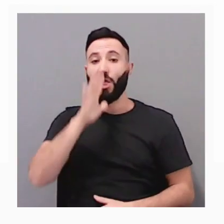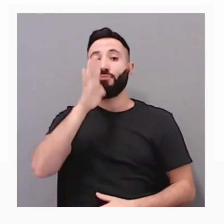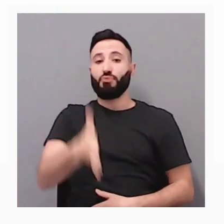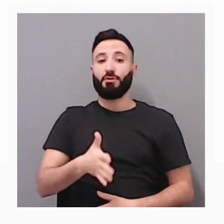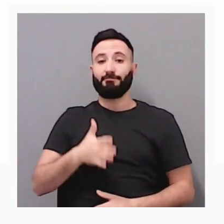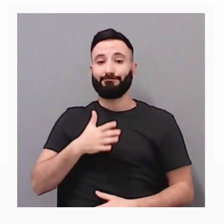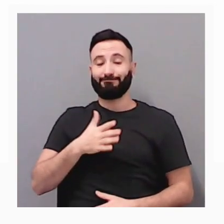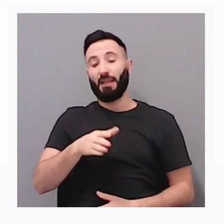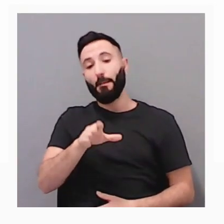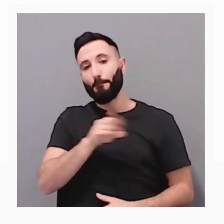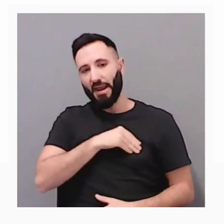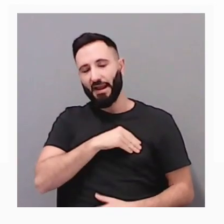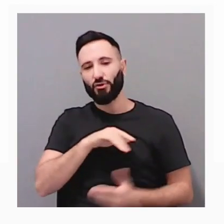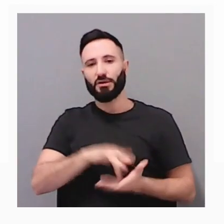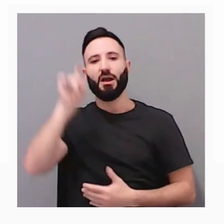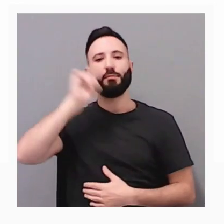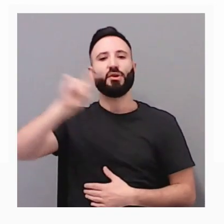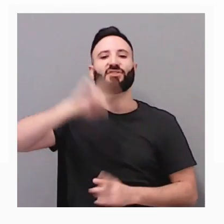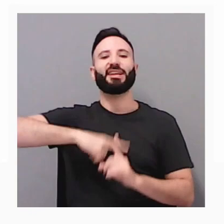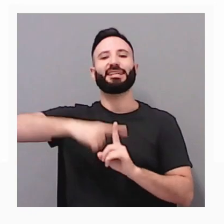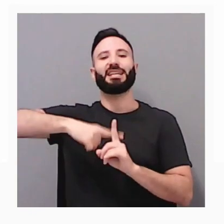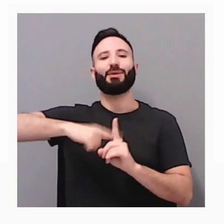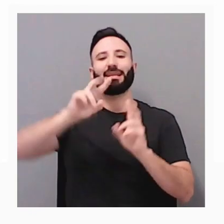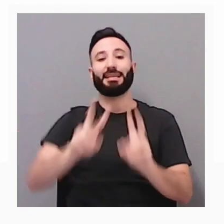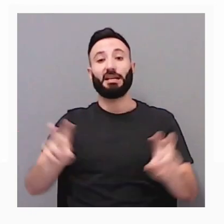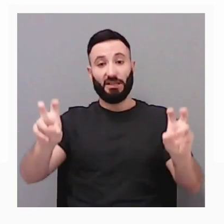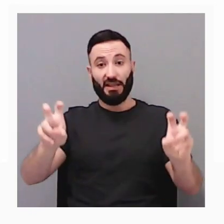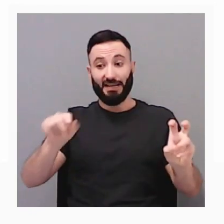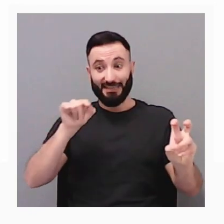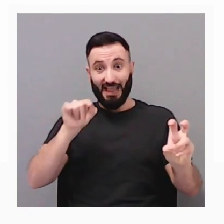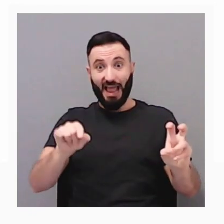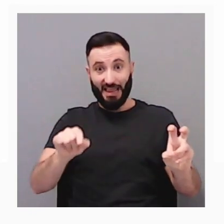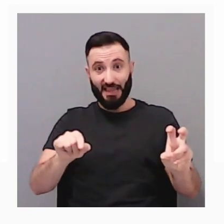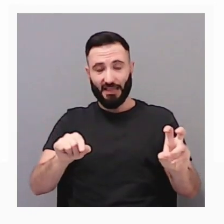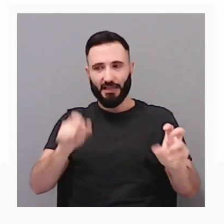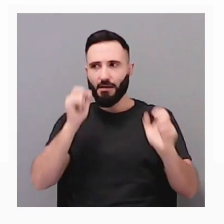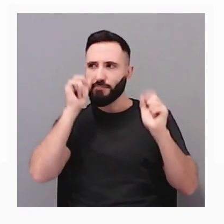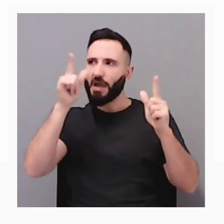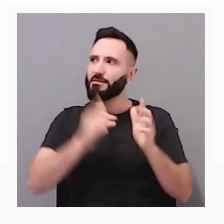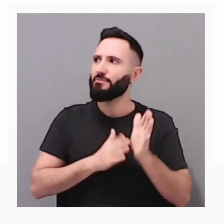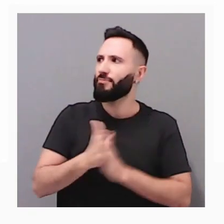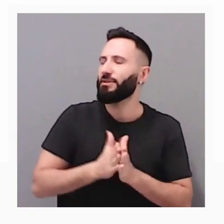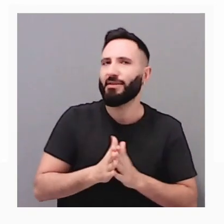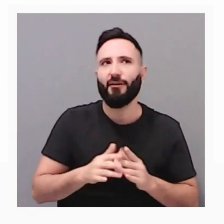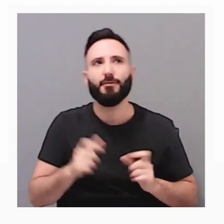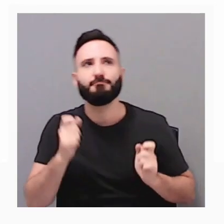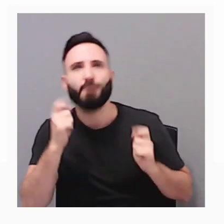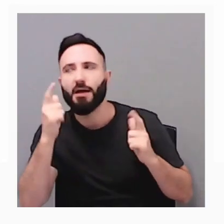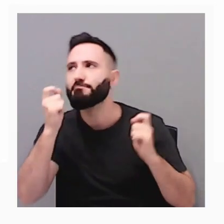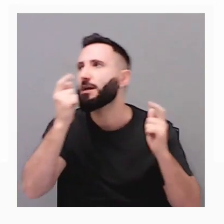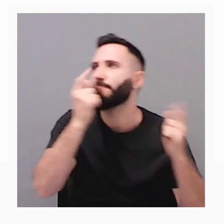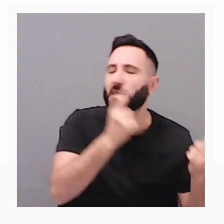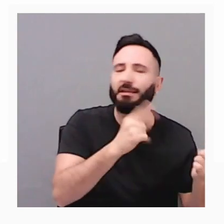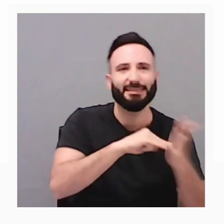por desgracia, los profesores de niveles iniciales, que son donde se despierta esa chispa, ¿no?, ese gusto por la ciencia y por la